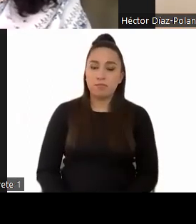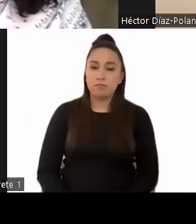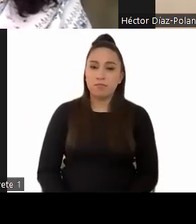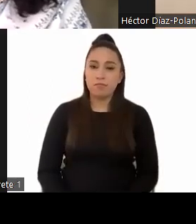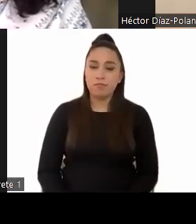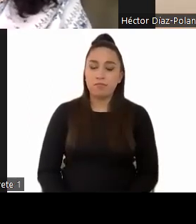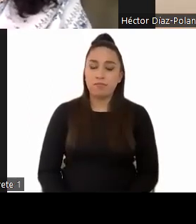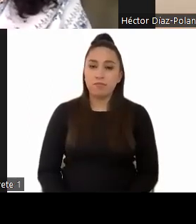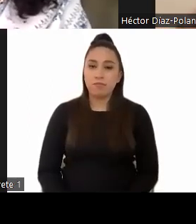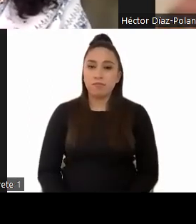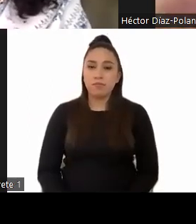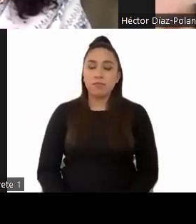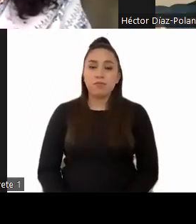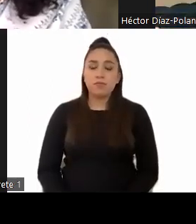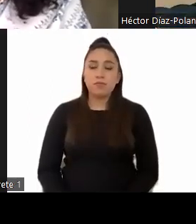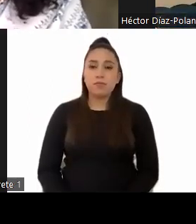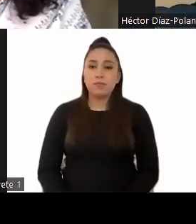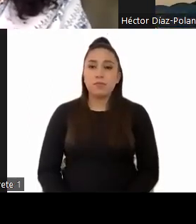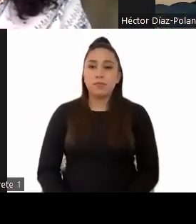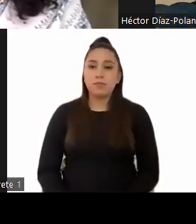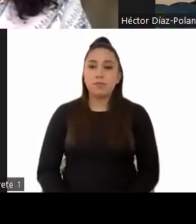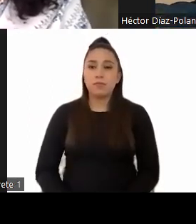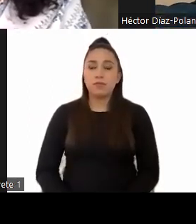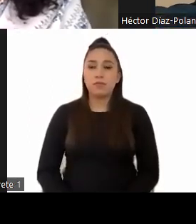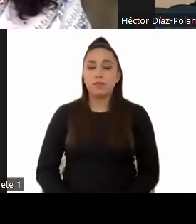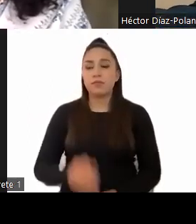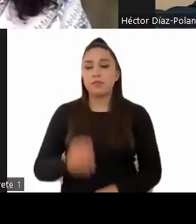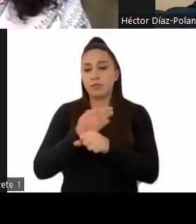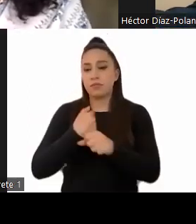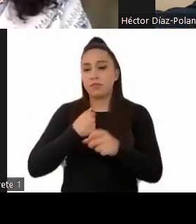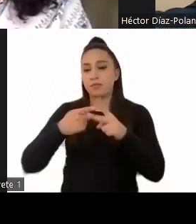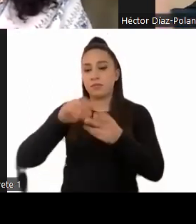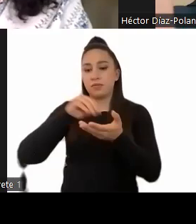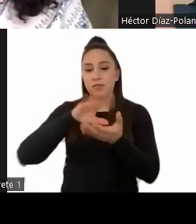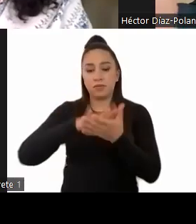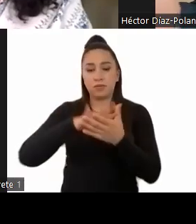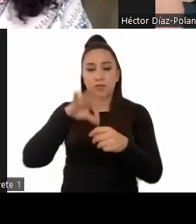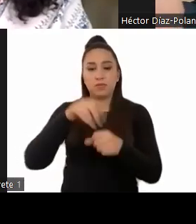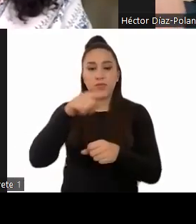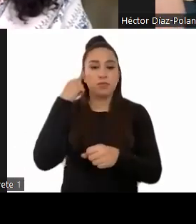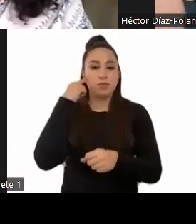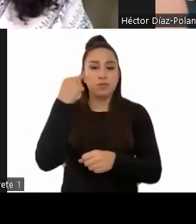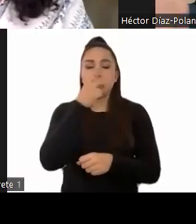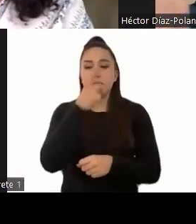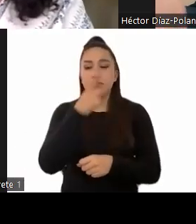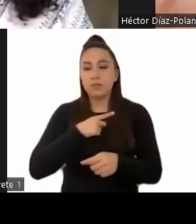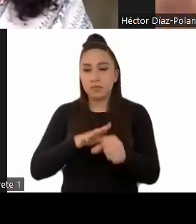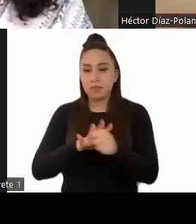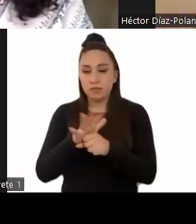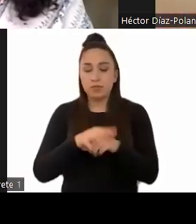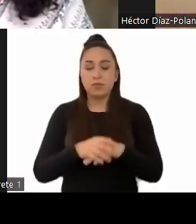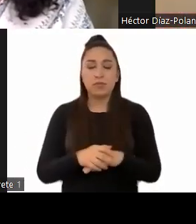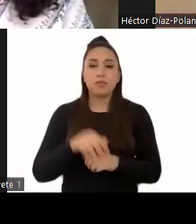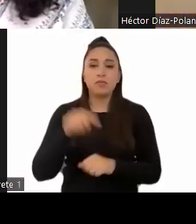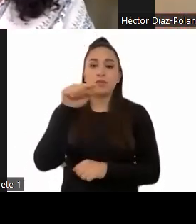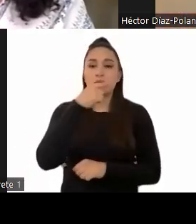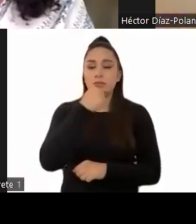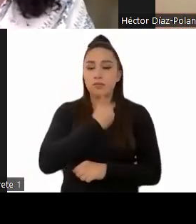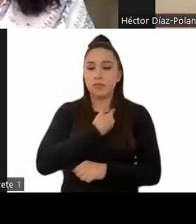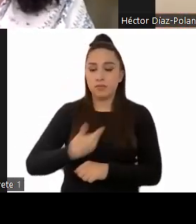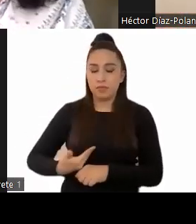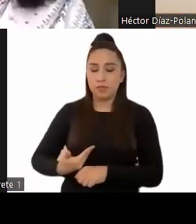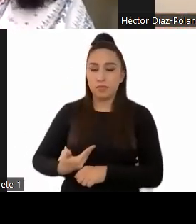Al no existir más intervenciones, procedemos a la votación correspondiente conforme se les vaya nombrando. Diputado Cristian Moctezuma